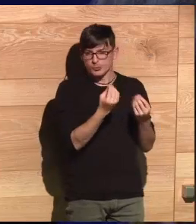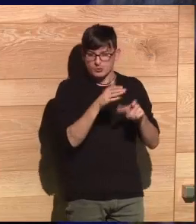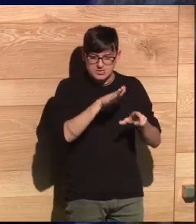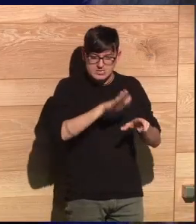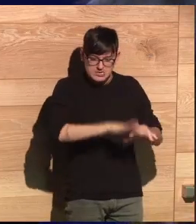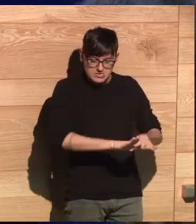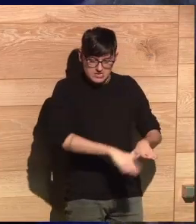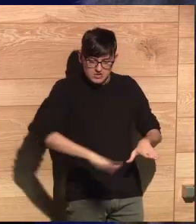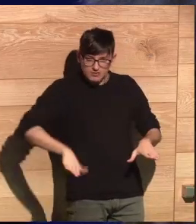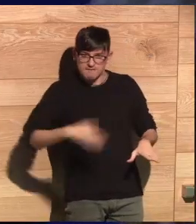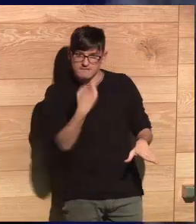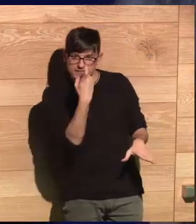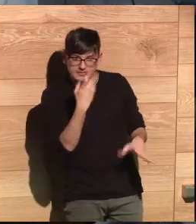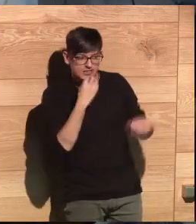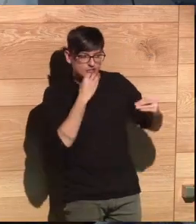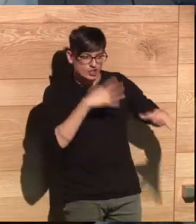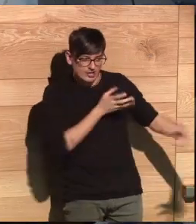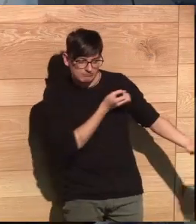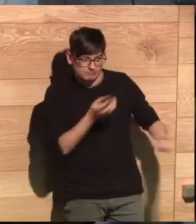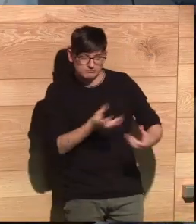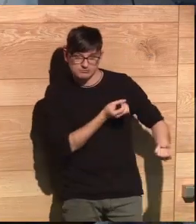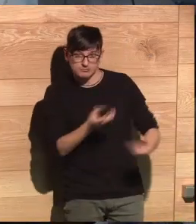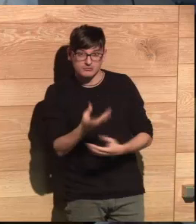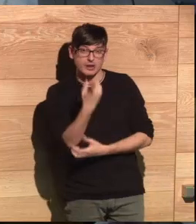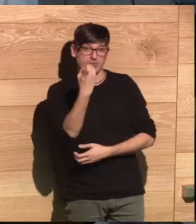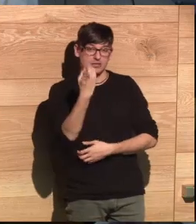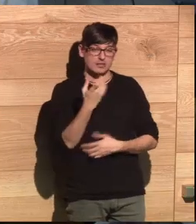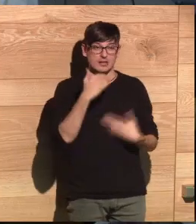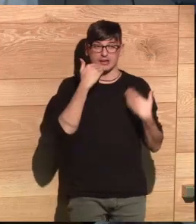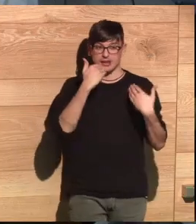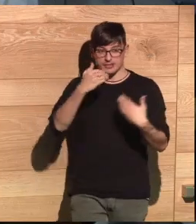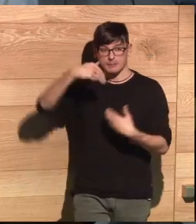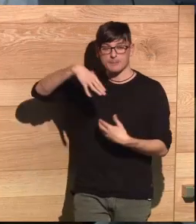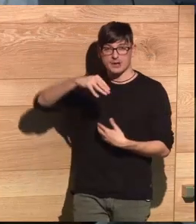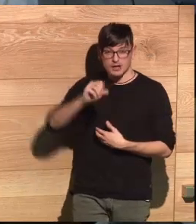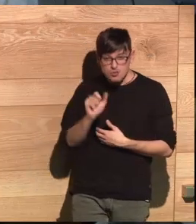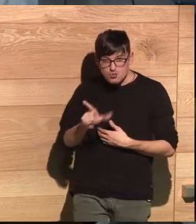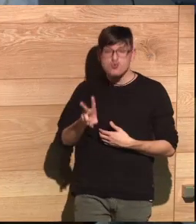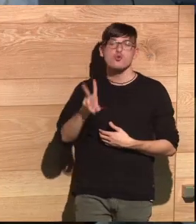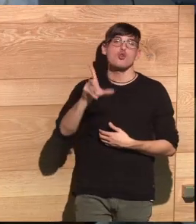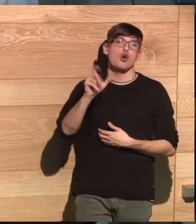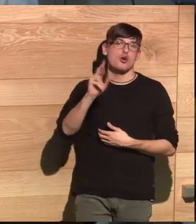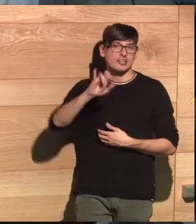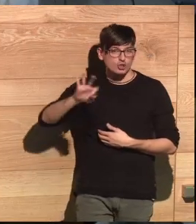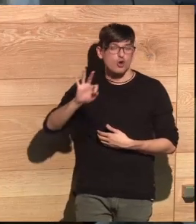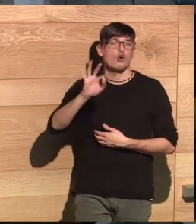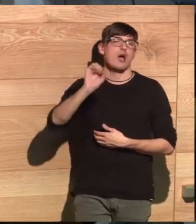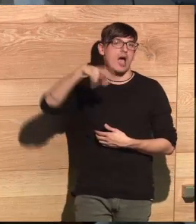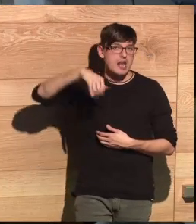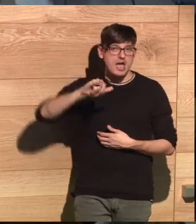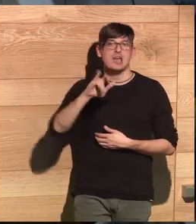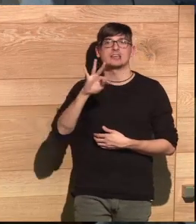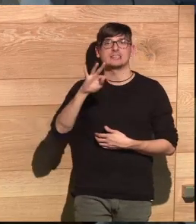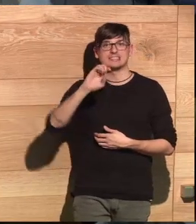necesitaban que les contáramos estas historias. Pues gracias Malu, Loreto, Beatriz, Olaya, Raquel, Ichaso y Ana. Vamos a ver si hay